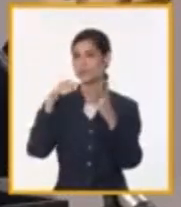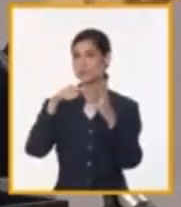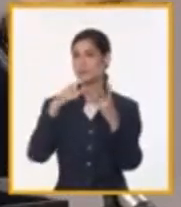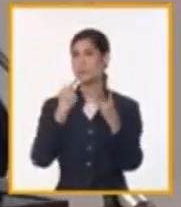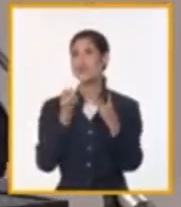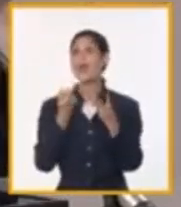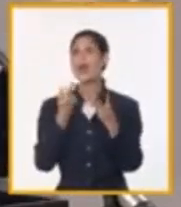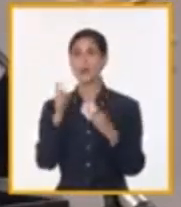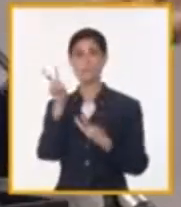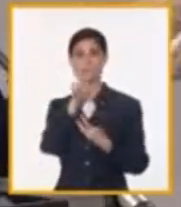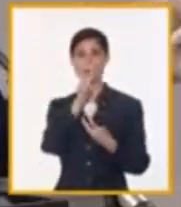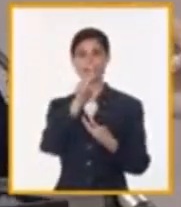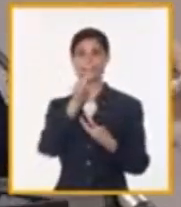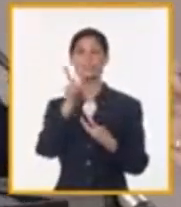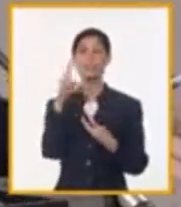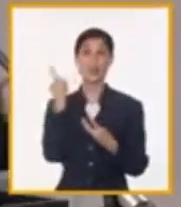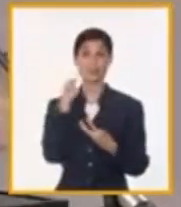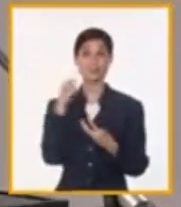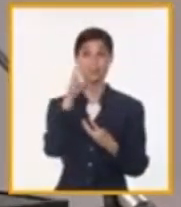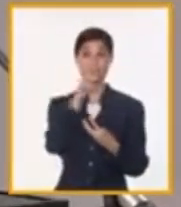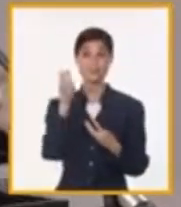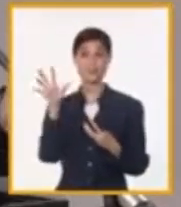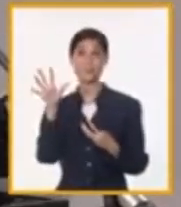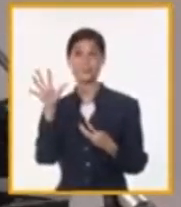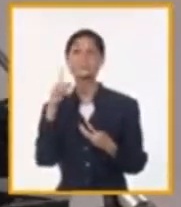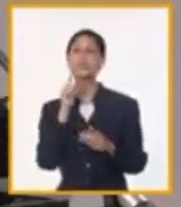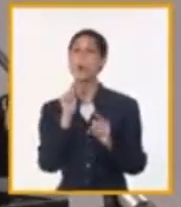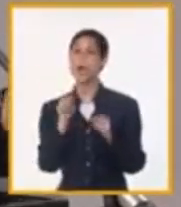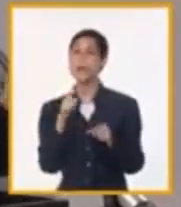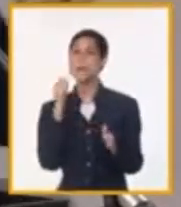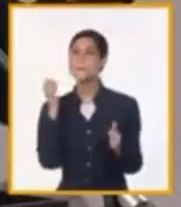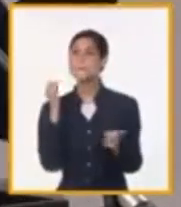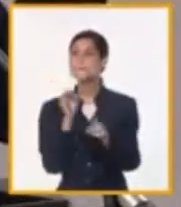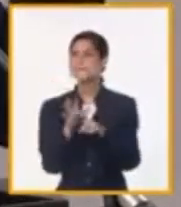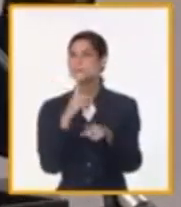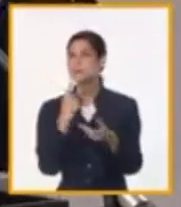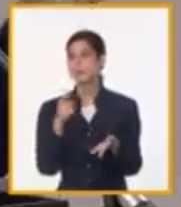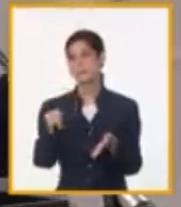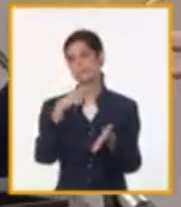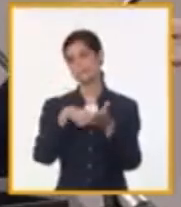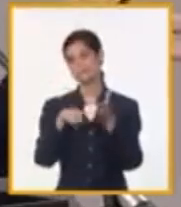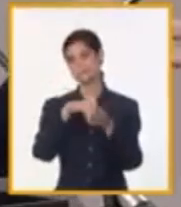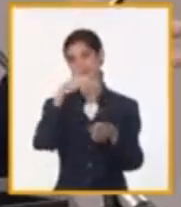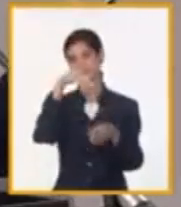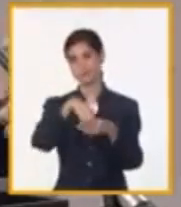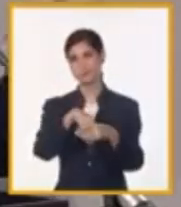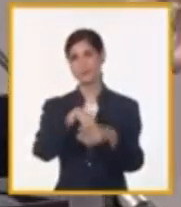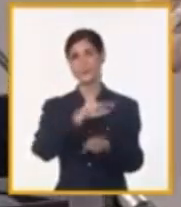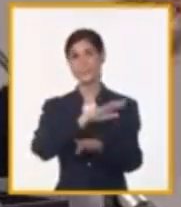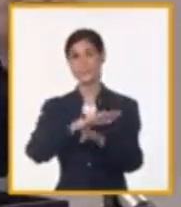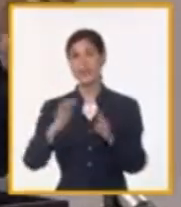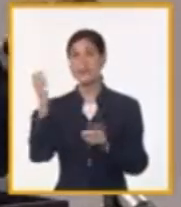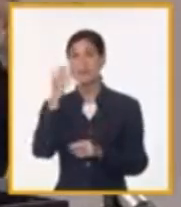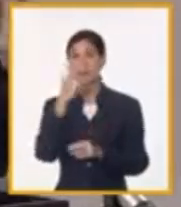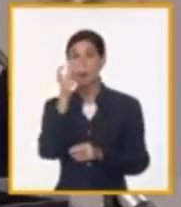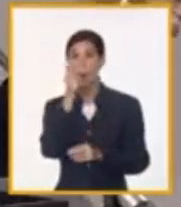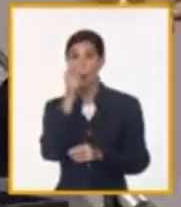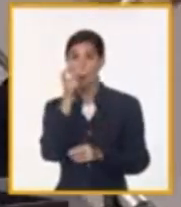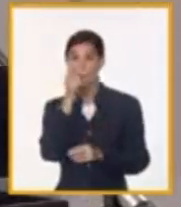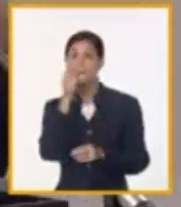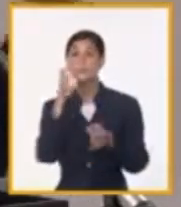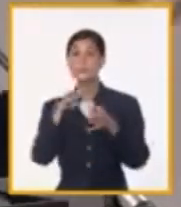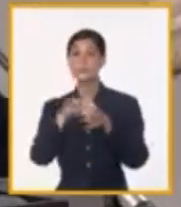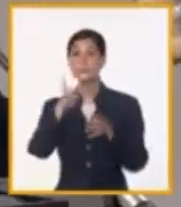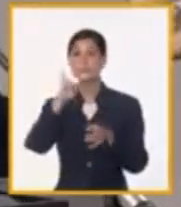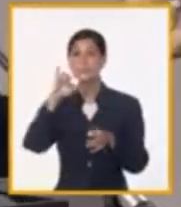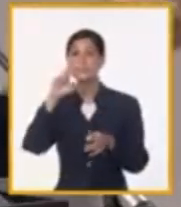2025 como ustedes saben nooa está and un mandato que era el mandato que debía cumplir Guillermo lazo pero al destituir